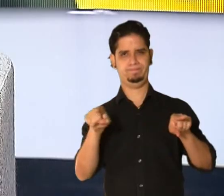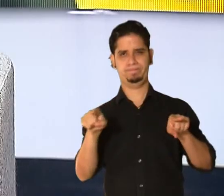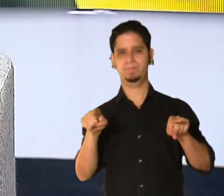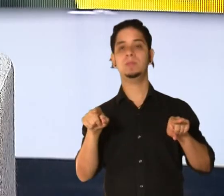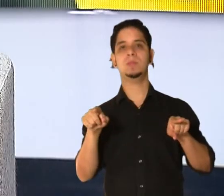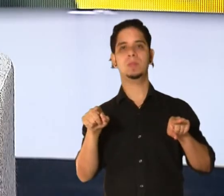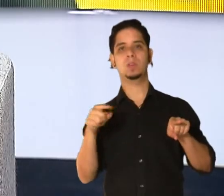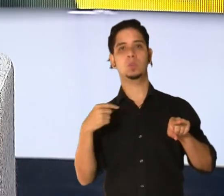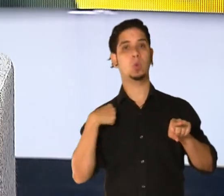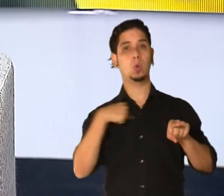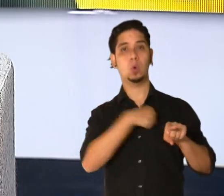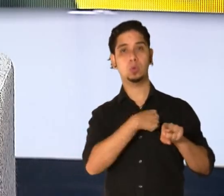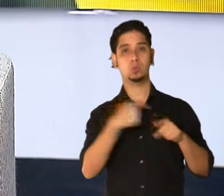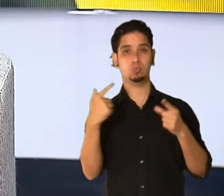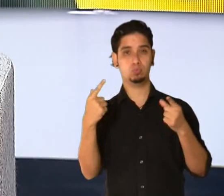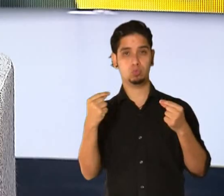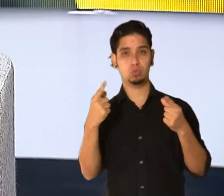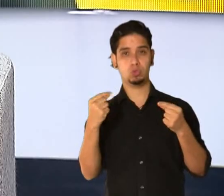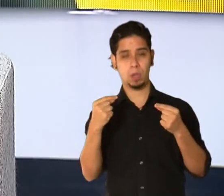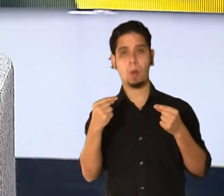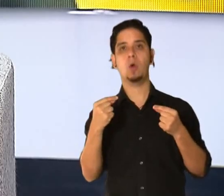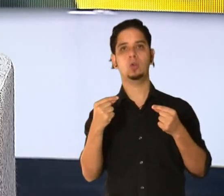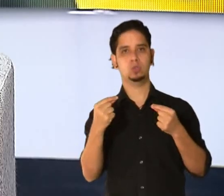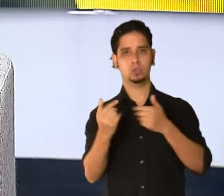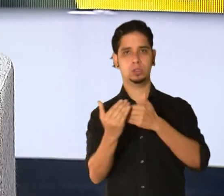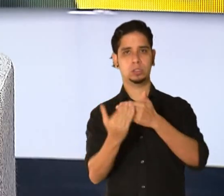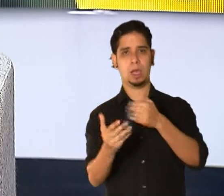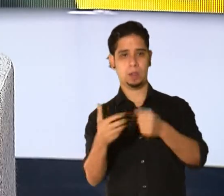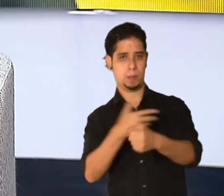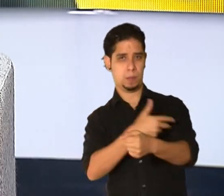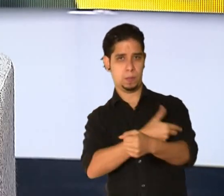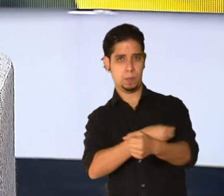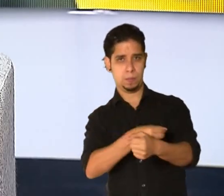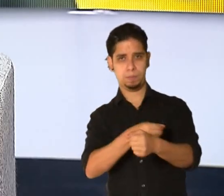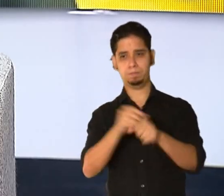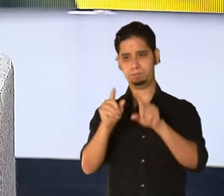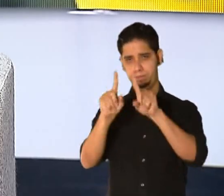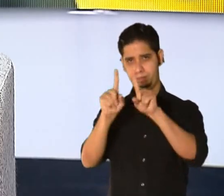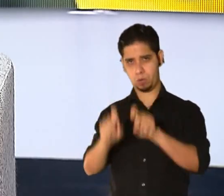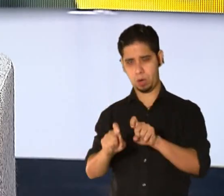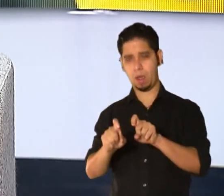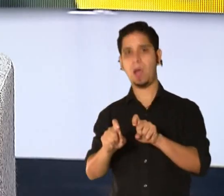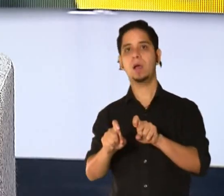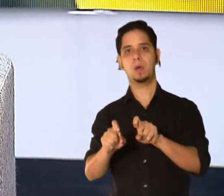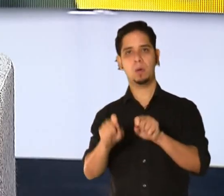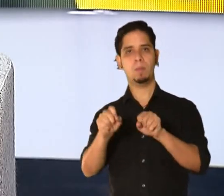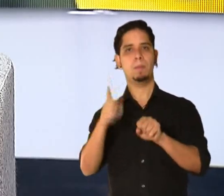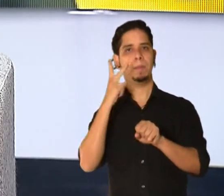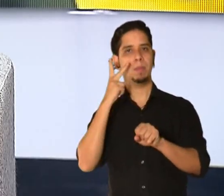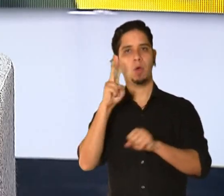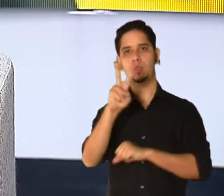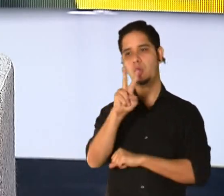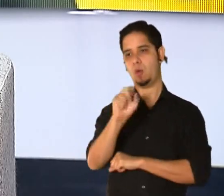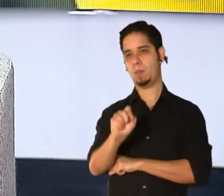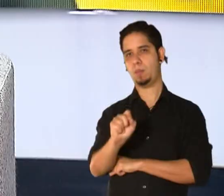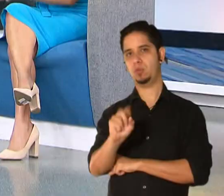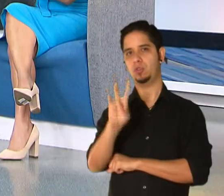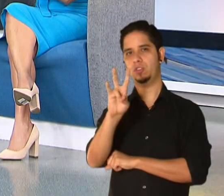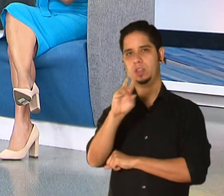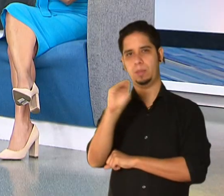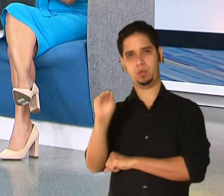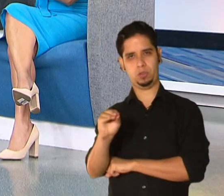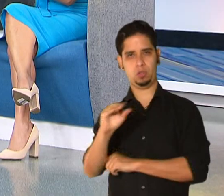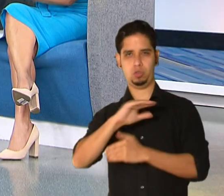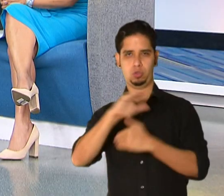es hacer estas pruebas y obtuvimos un 2.7% en general en la población.